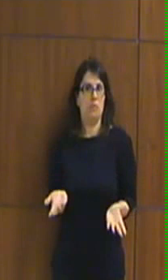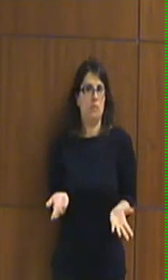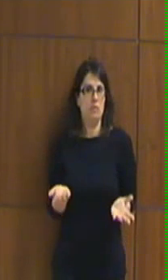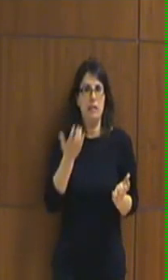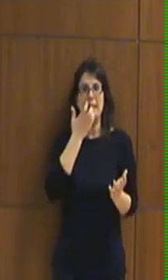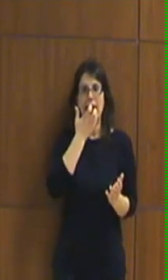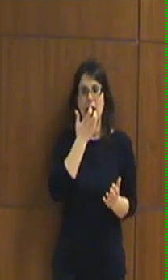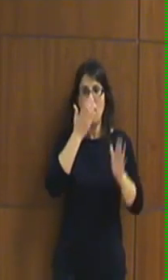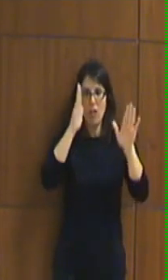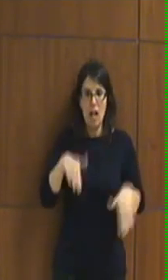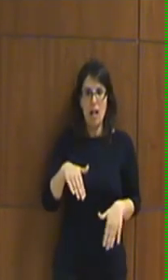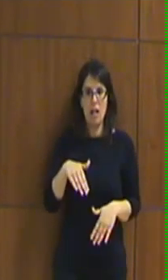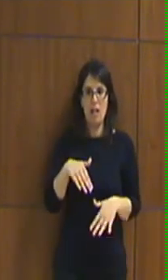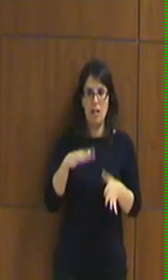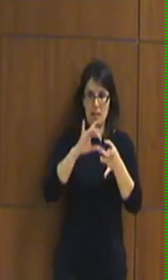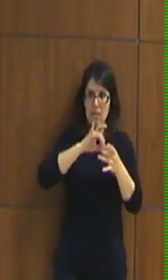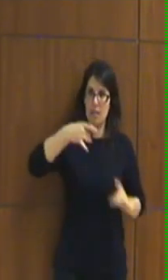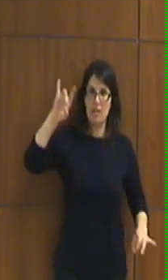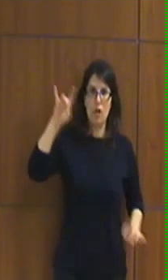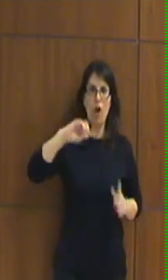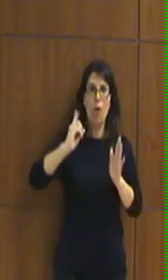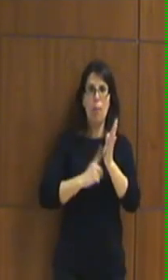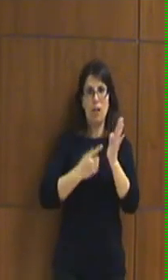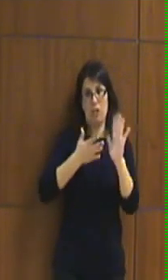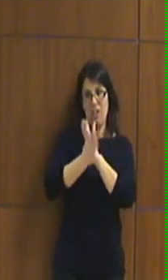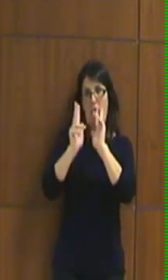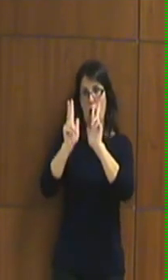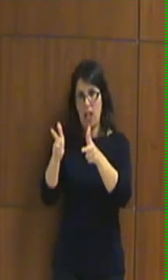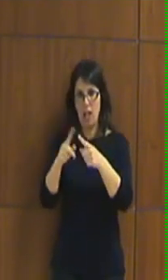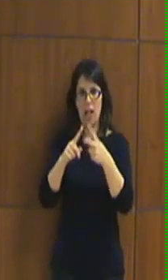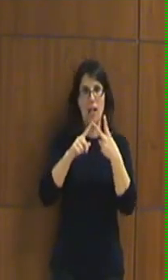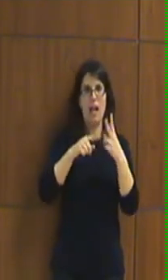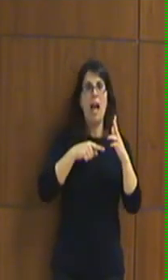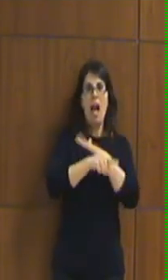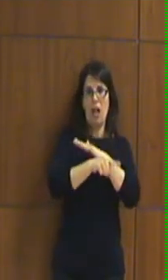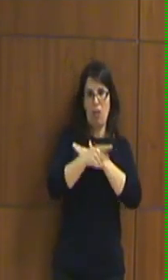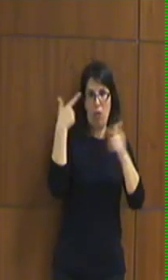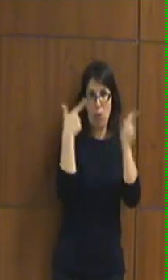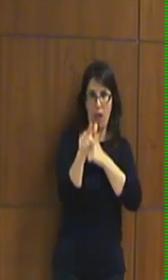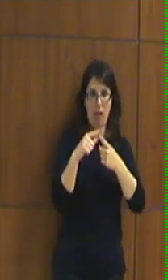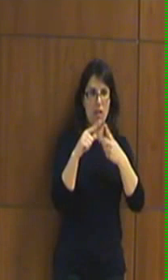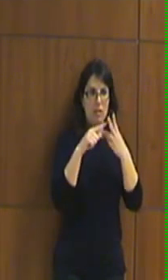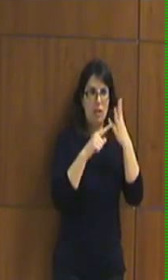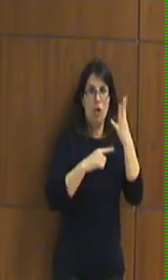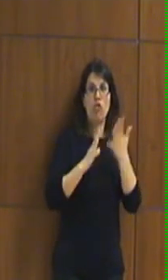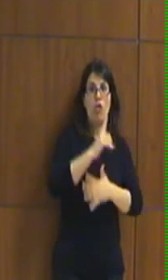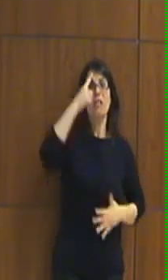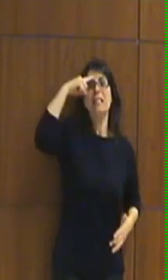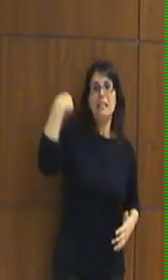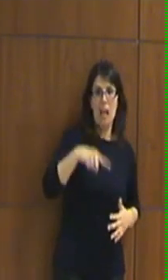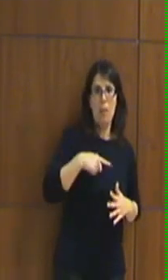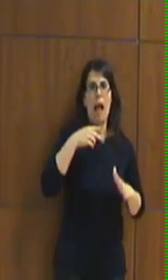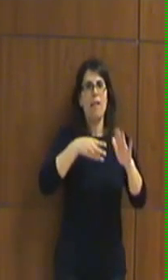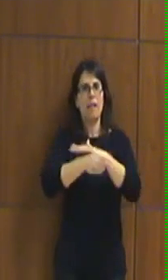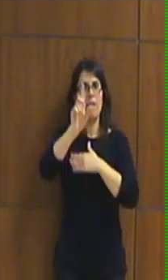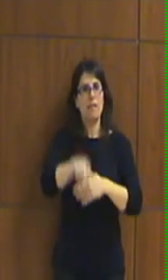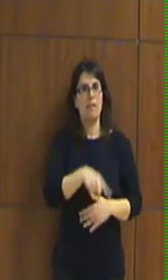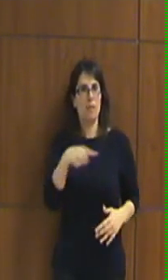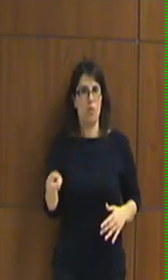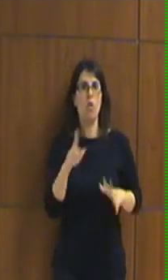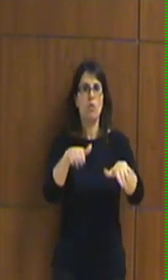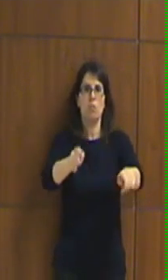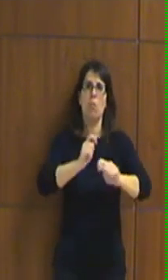toda la cadena de valor no tiene una accesibilidad adecuada, al final te quedas en la parte del embudo, ¿no? Porque no te